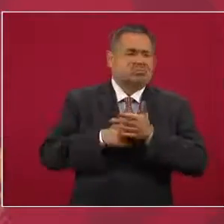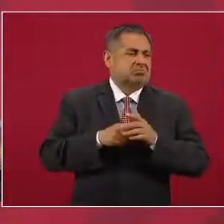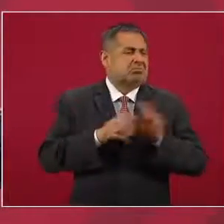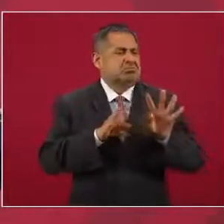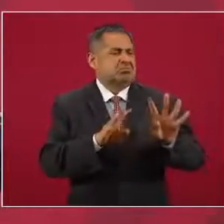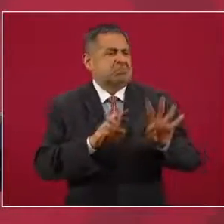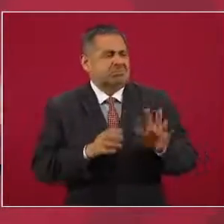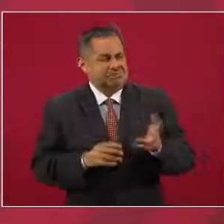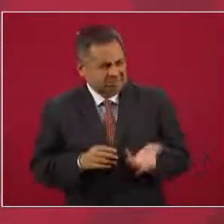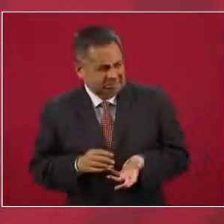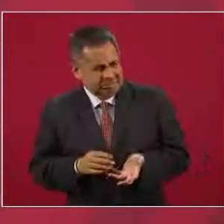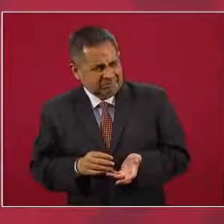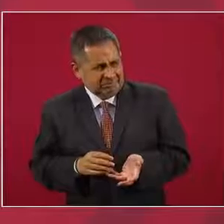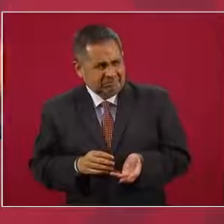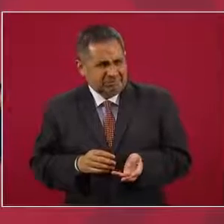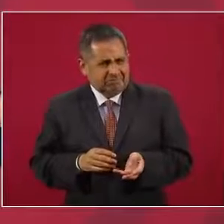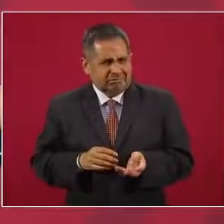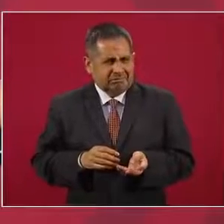quienes